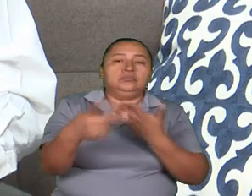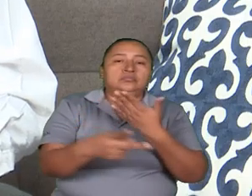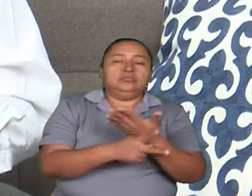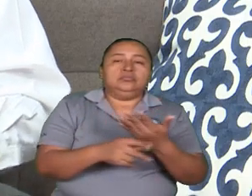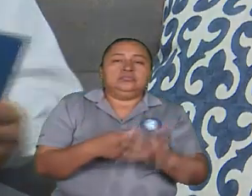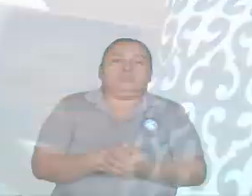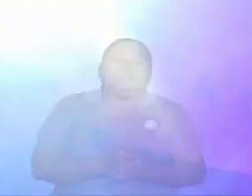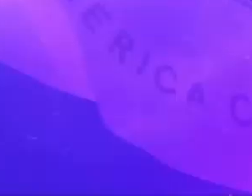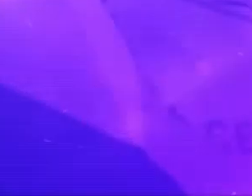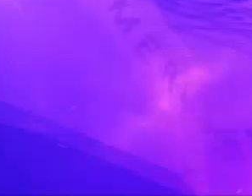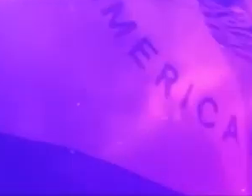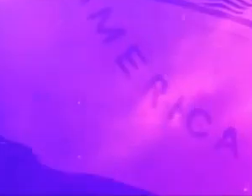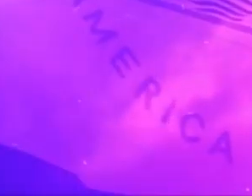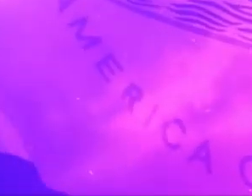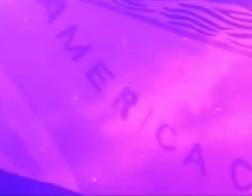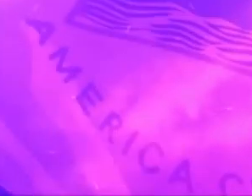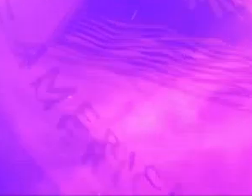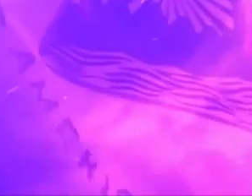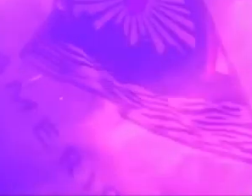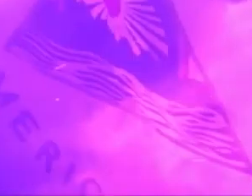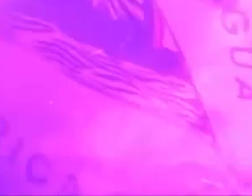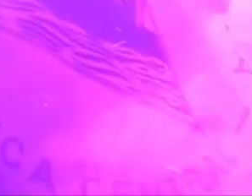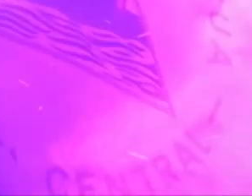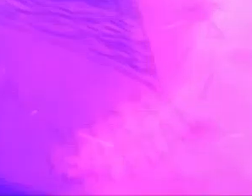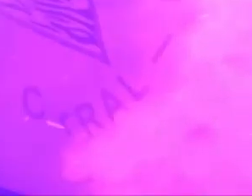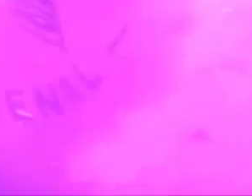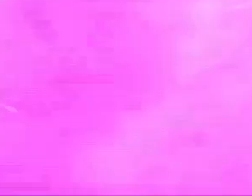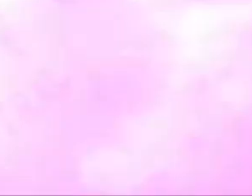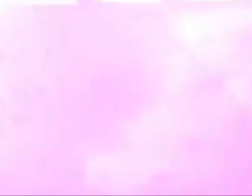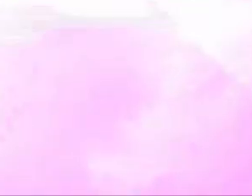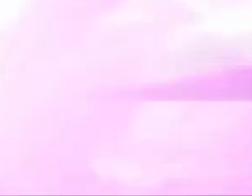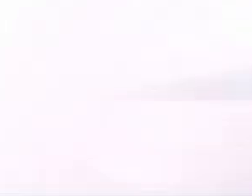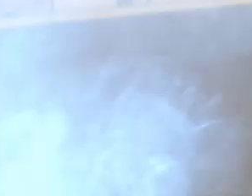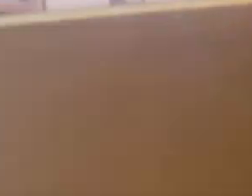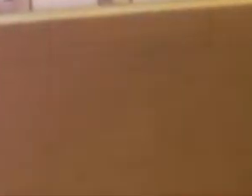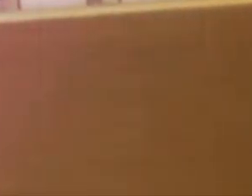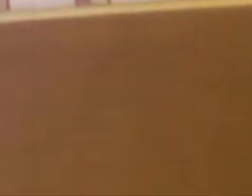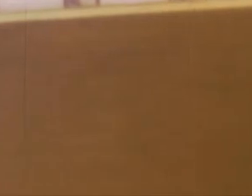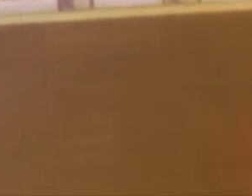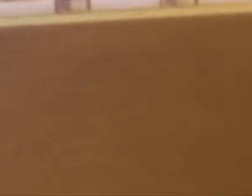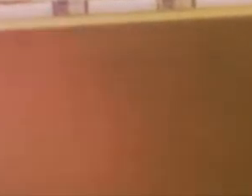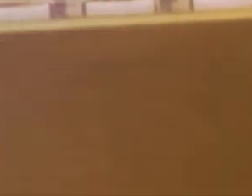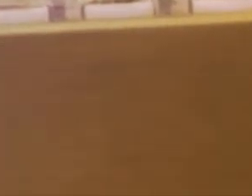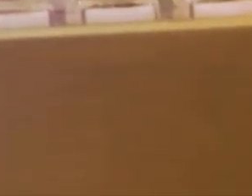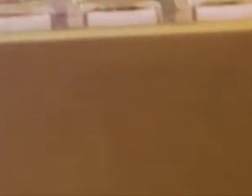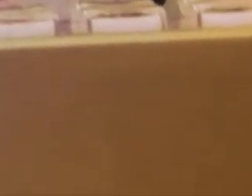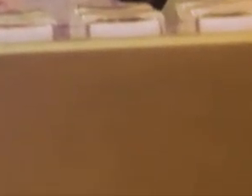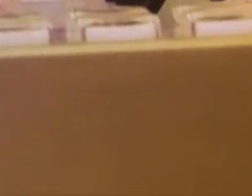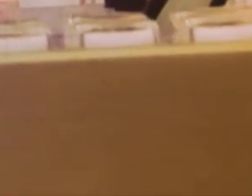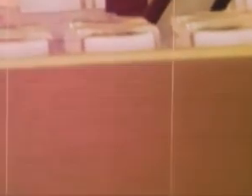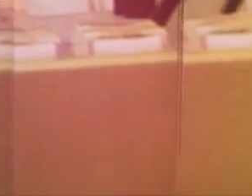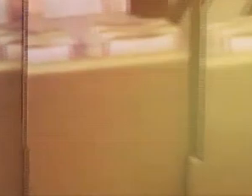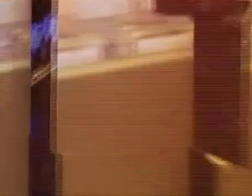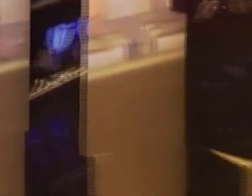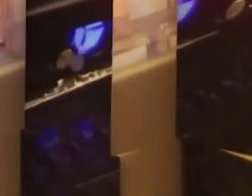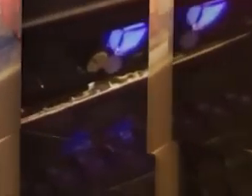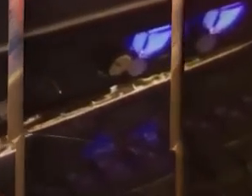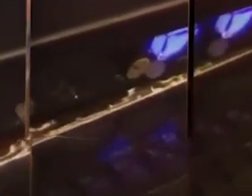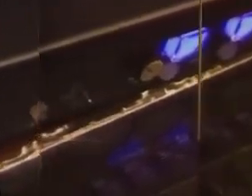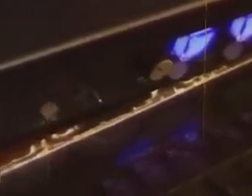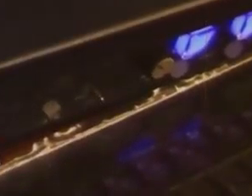correcto. Importante todo ese aspecto y todo el trabajo articulado que están realizando. Esperamos continuarlo viendo acá siempre, para continuar dentro de este proceso